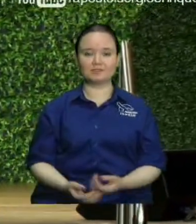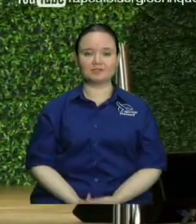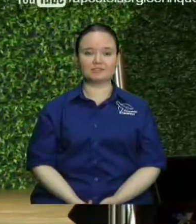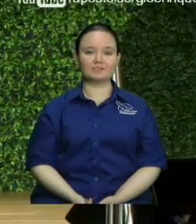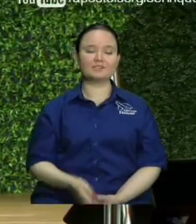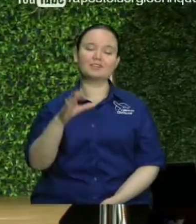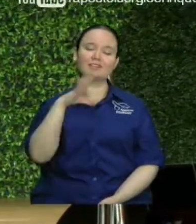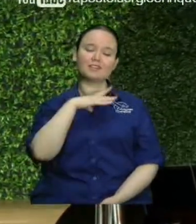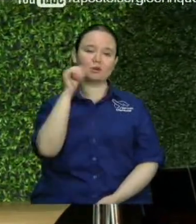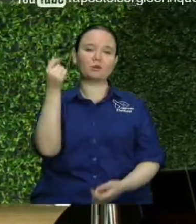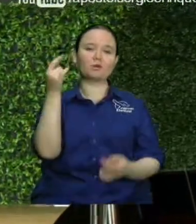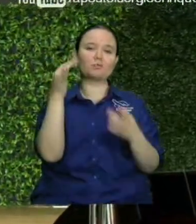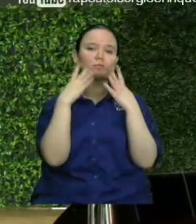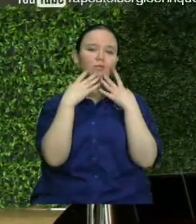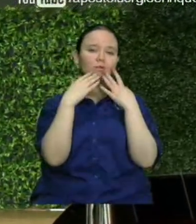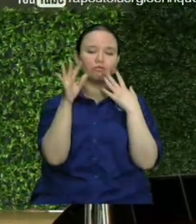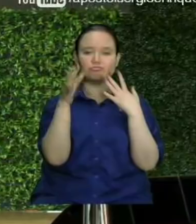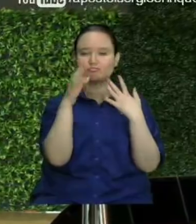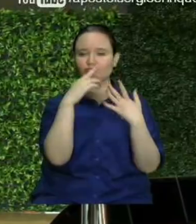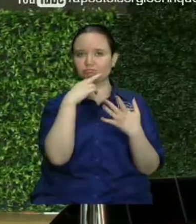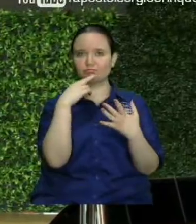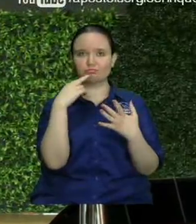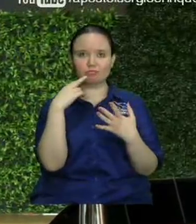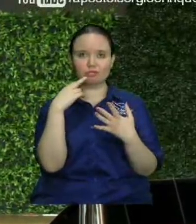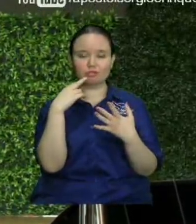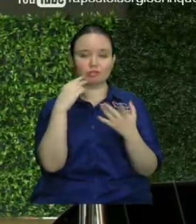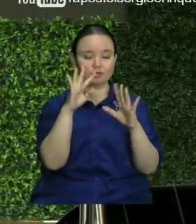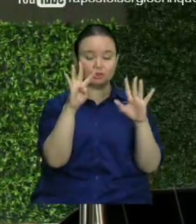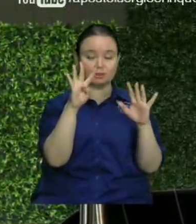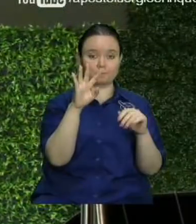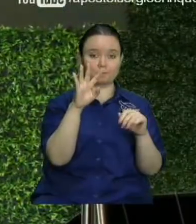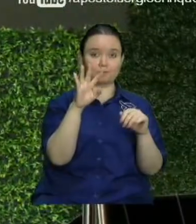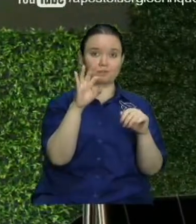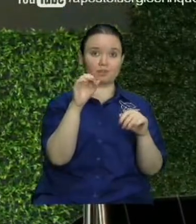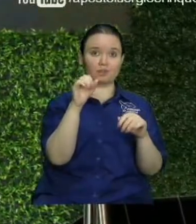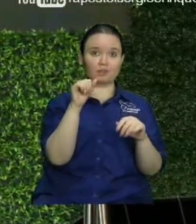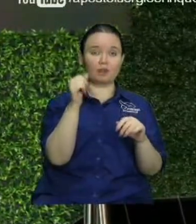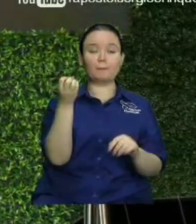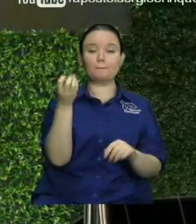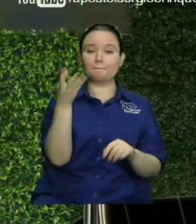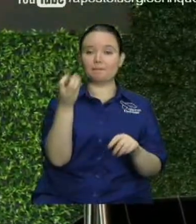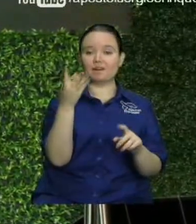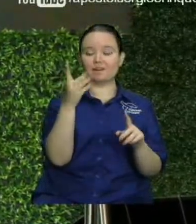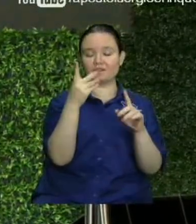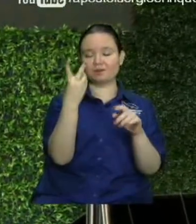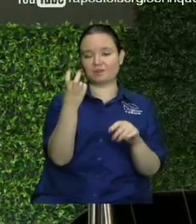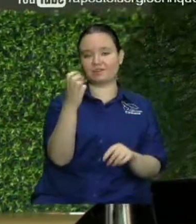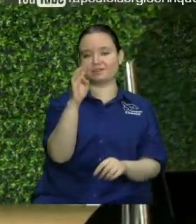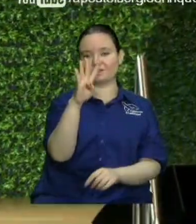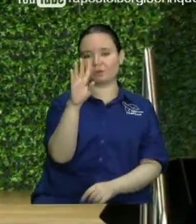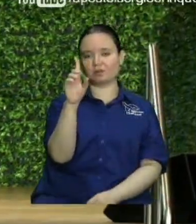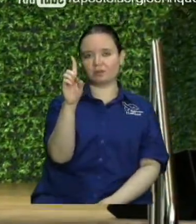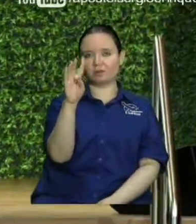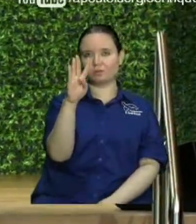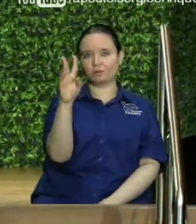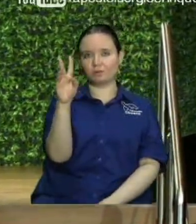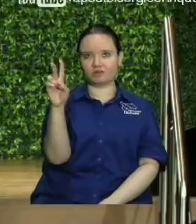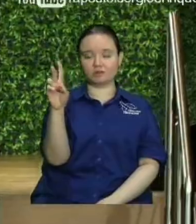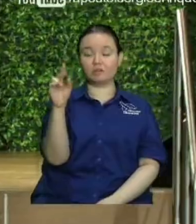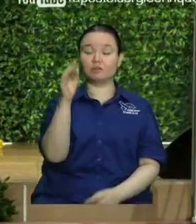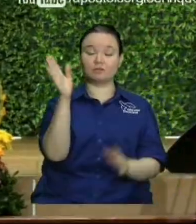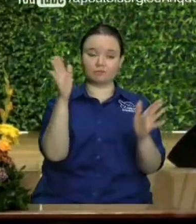ese colorcito rojito. Ya los verdes empiezan a contar la 41, la 42. Este Usías es aquel